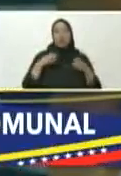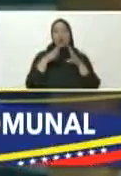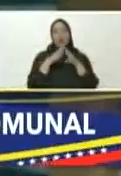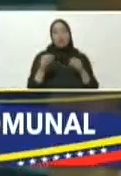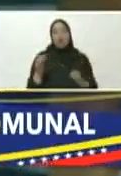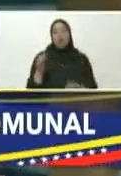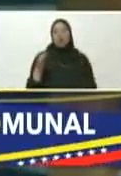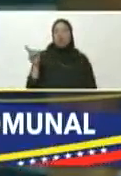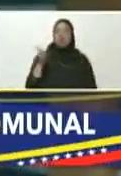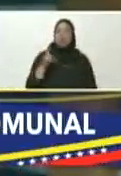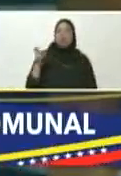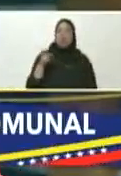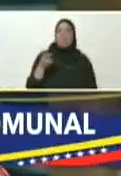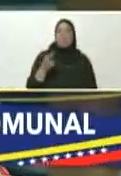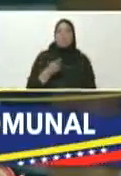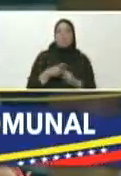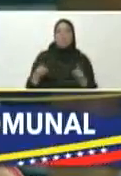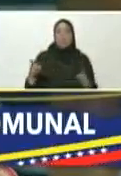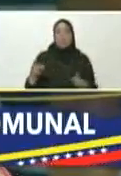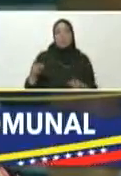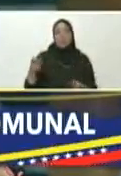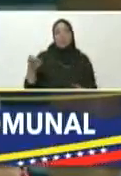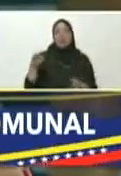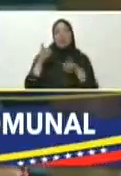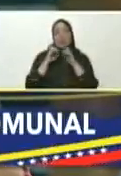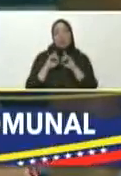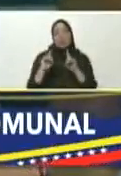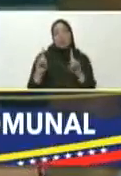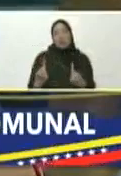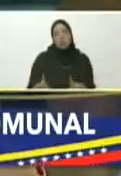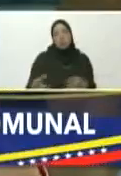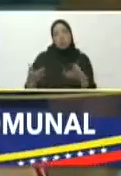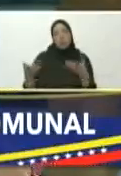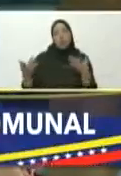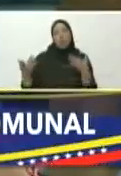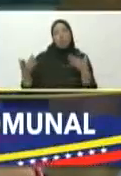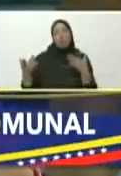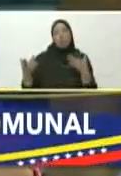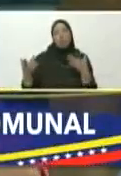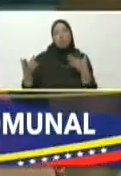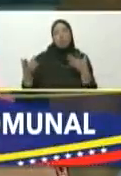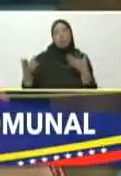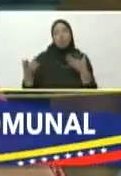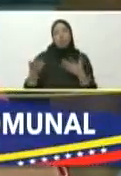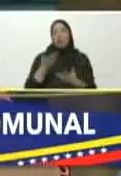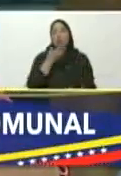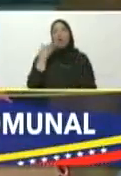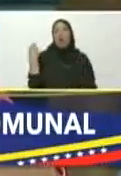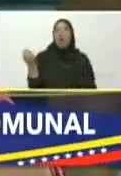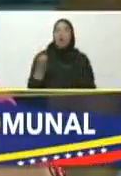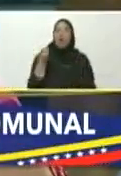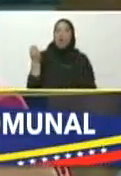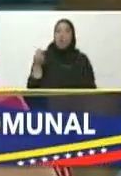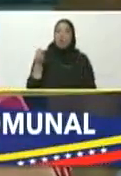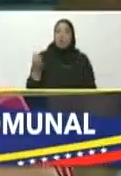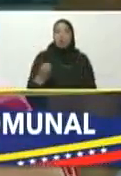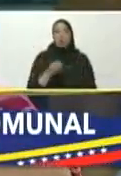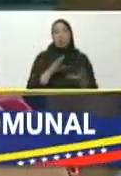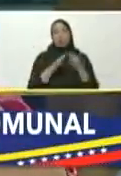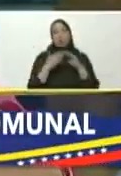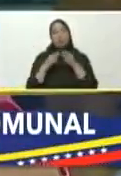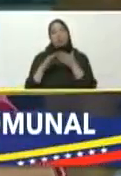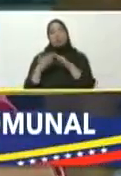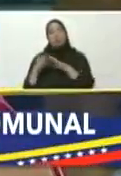en cuenta estas elecciones, decidí postularme yo por parte de la juventud y por parte de toda la comunidad